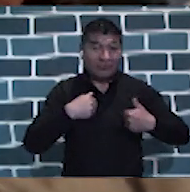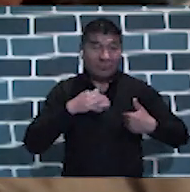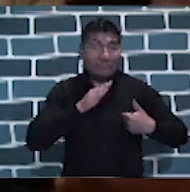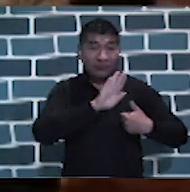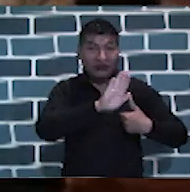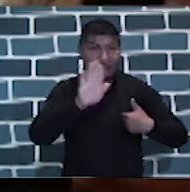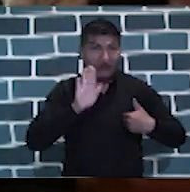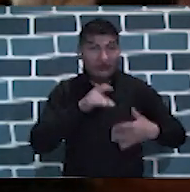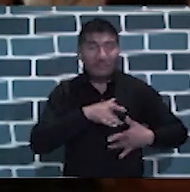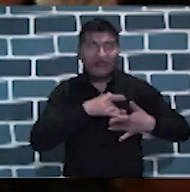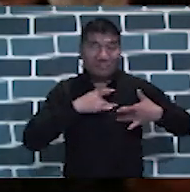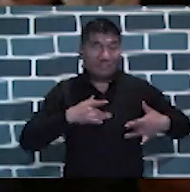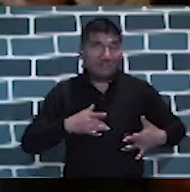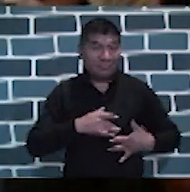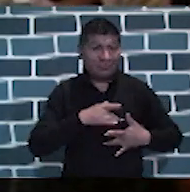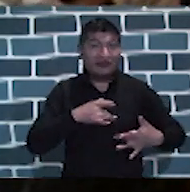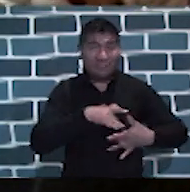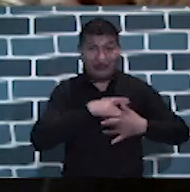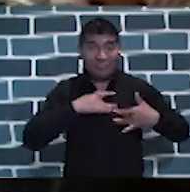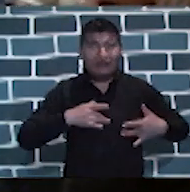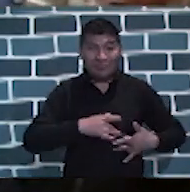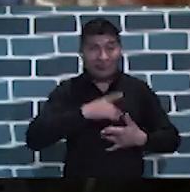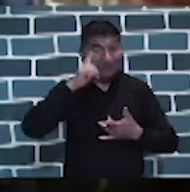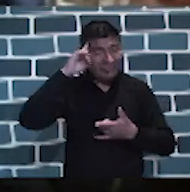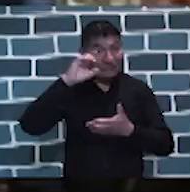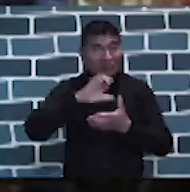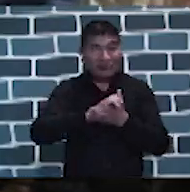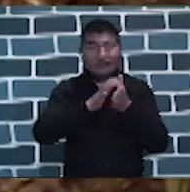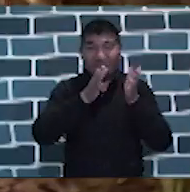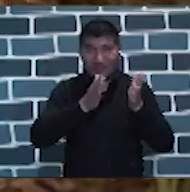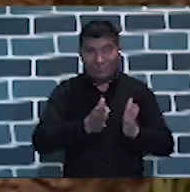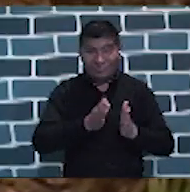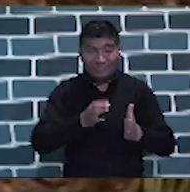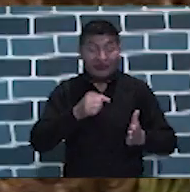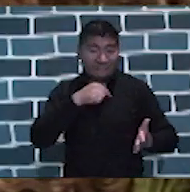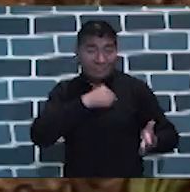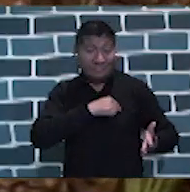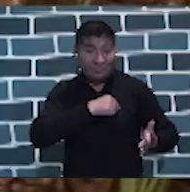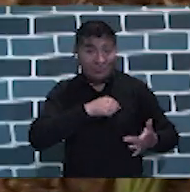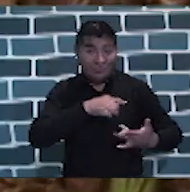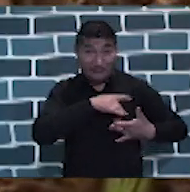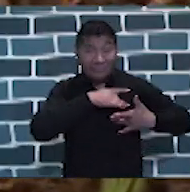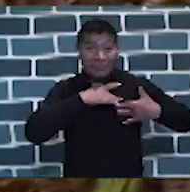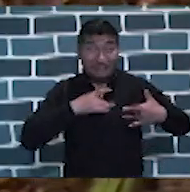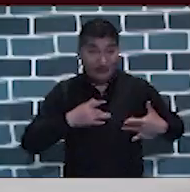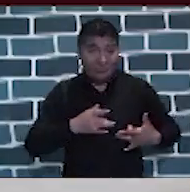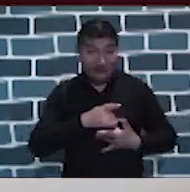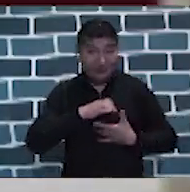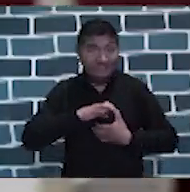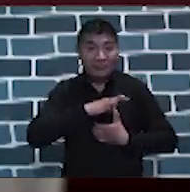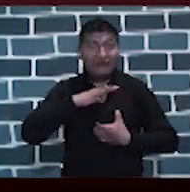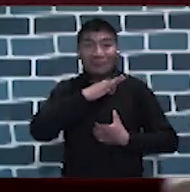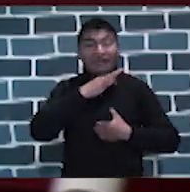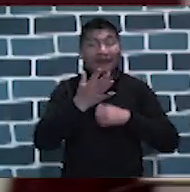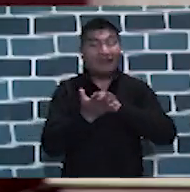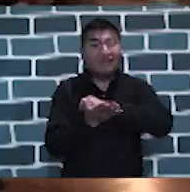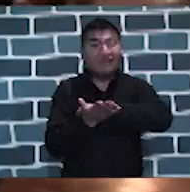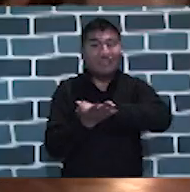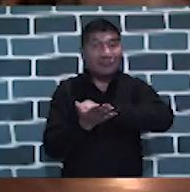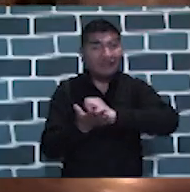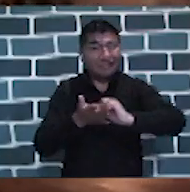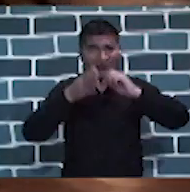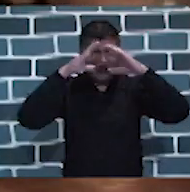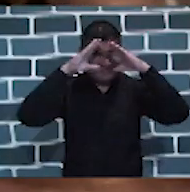corazón, el corazón del creyente. Ahí en el corazón el Espíritu Santo